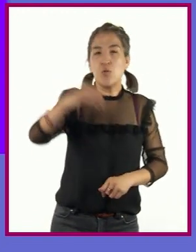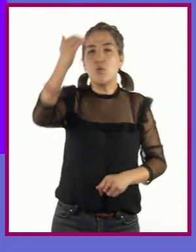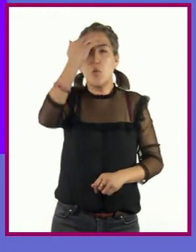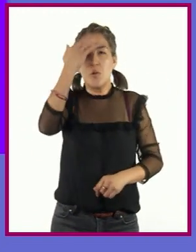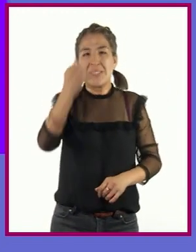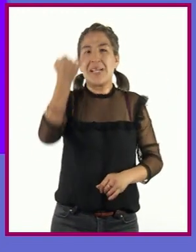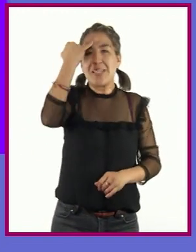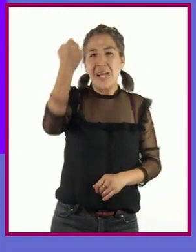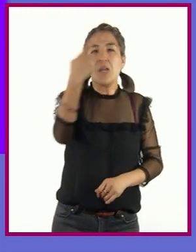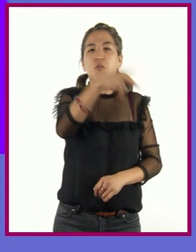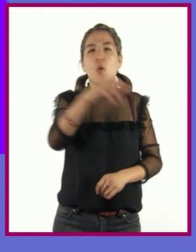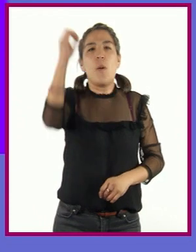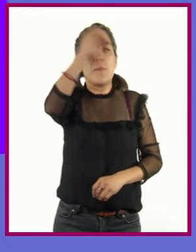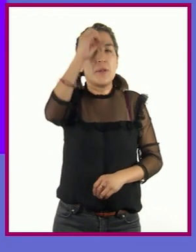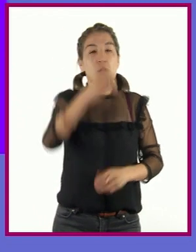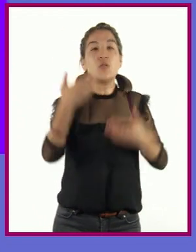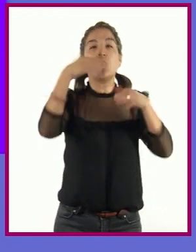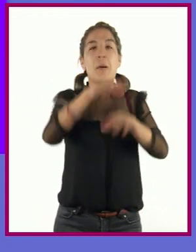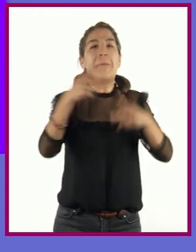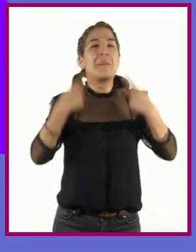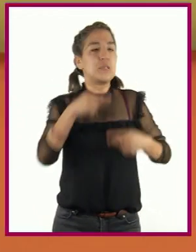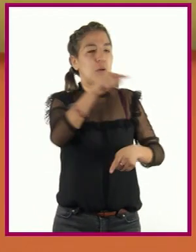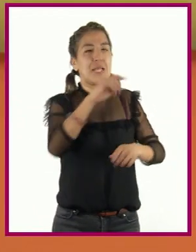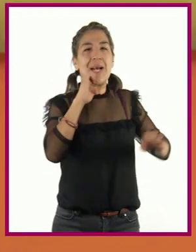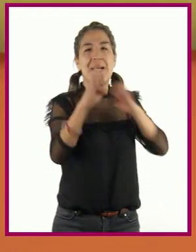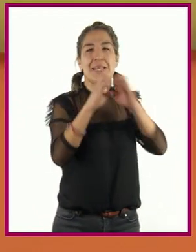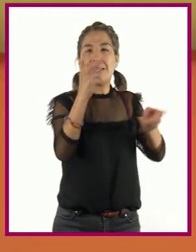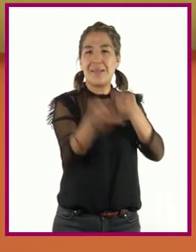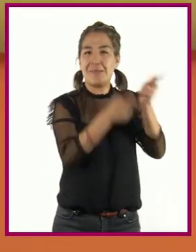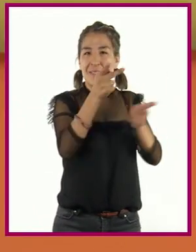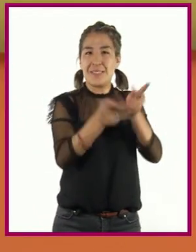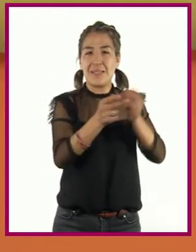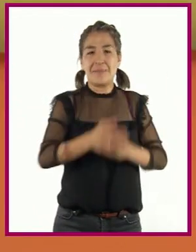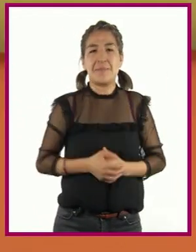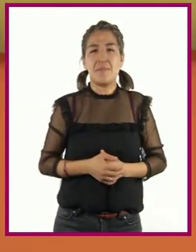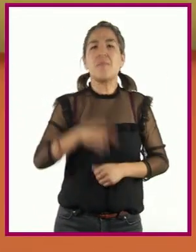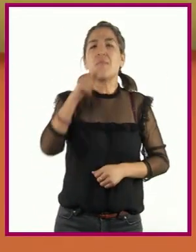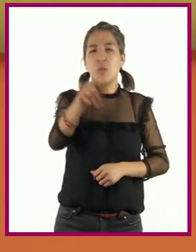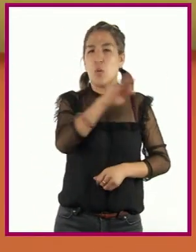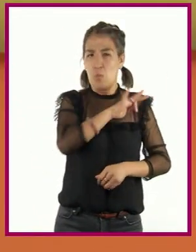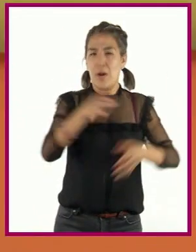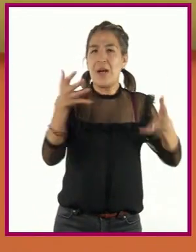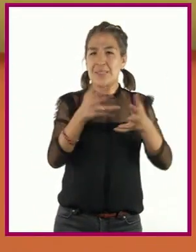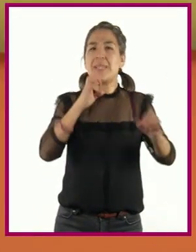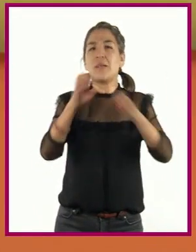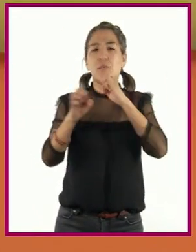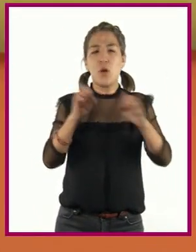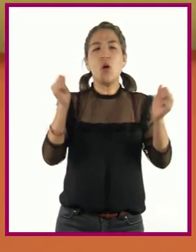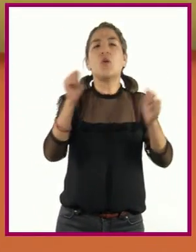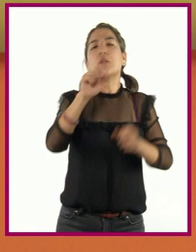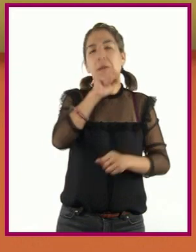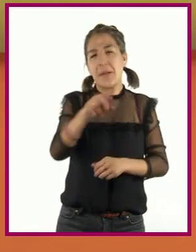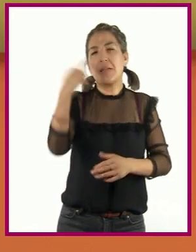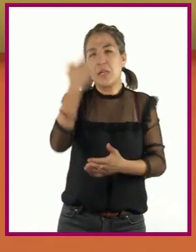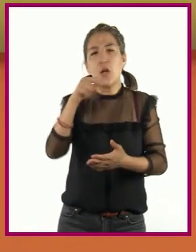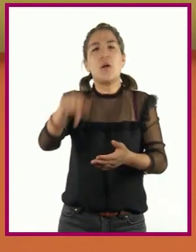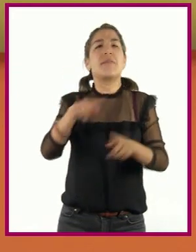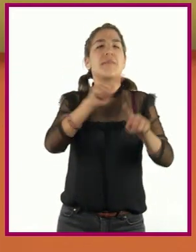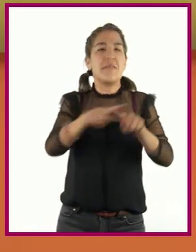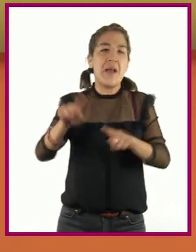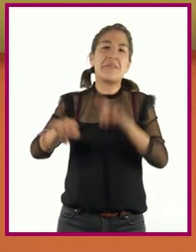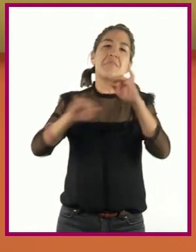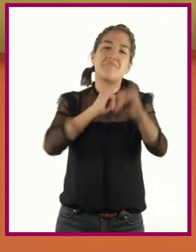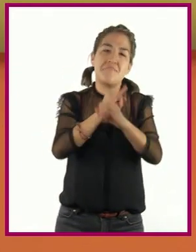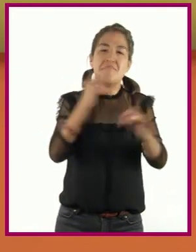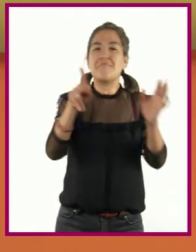y opiniones de alguien a quien se entrevista. Recuerden que pueden hacer entrevistas o consultarlas en diversos medios